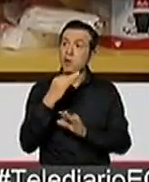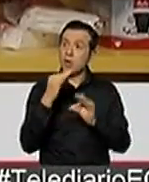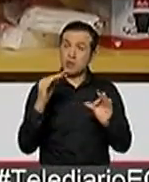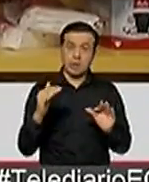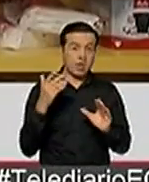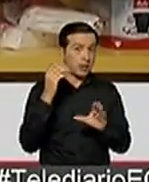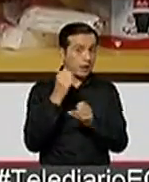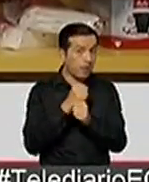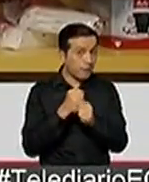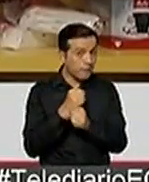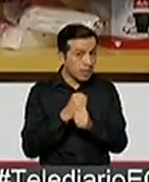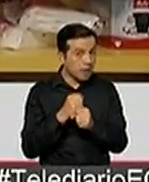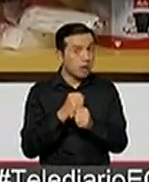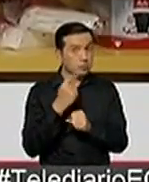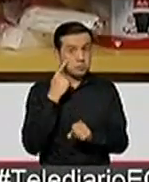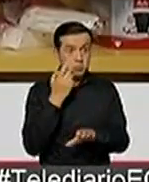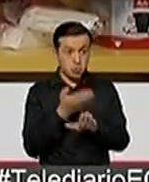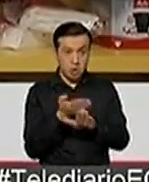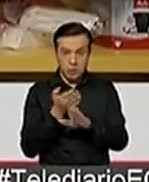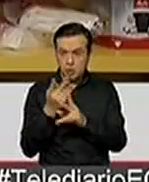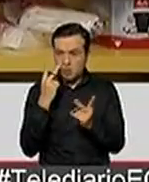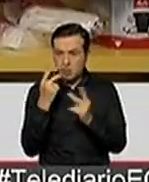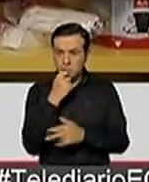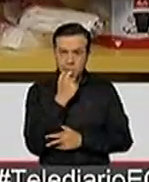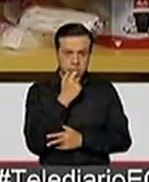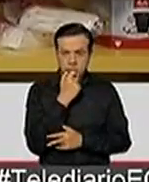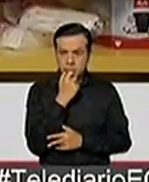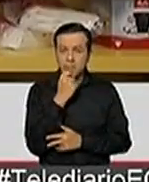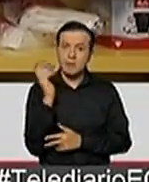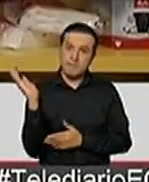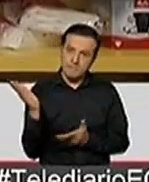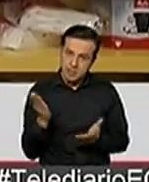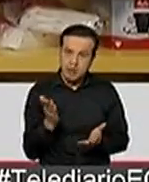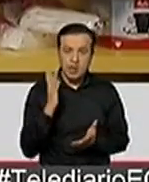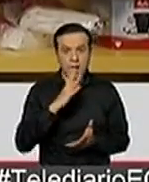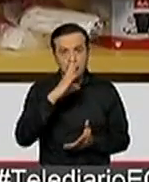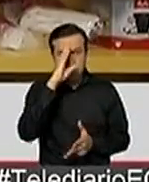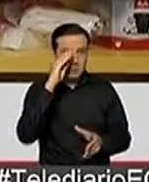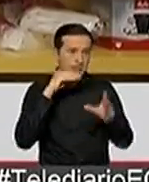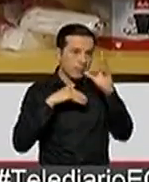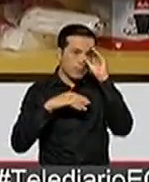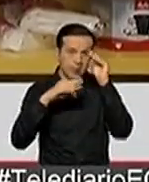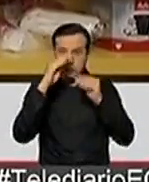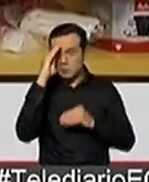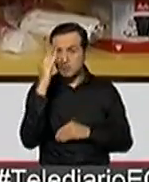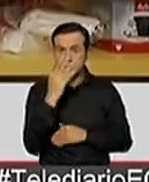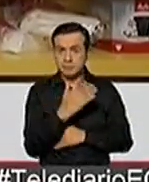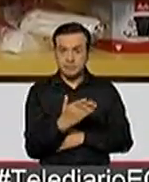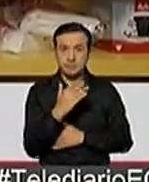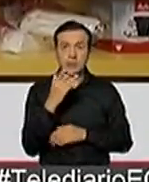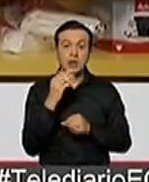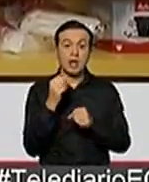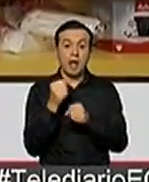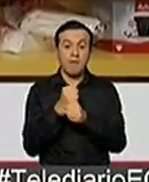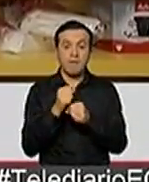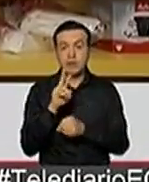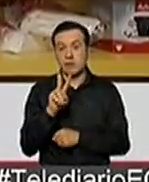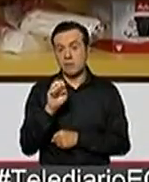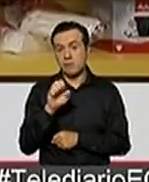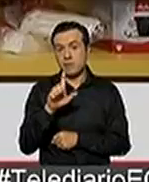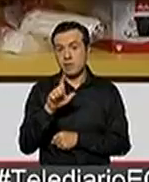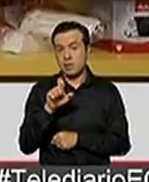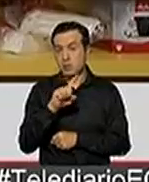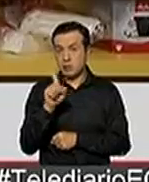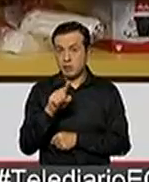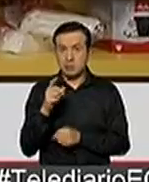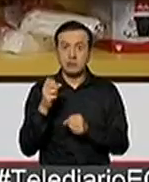café, pueda diferenciar, nos visite, conozca los productos que tenemos. Café Vélez también es una